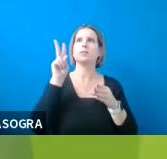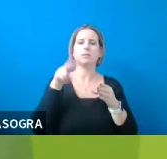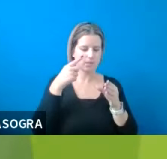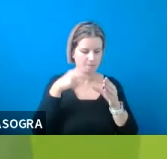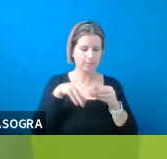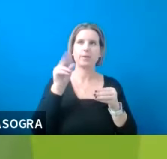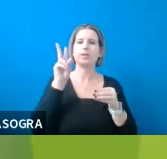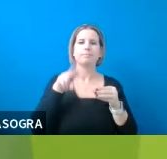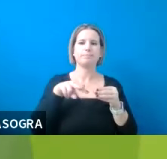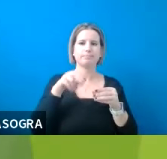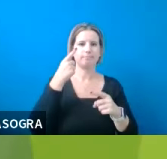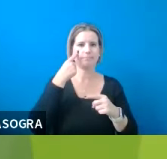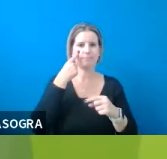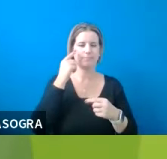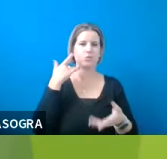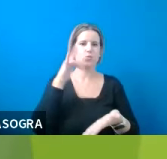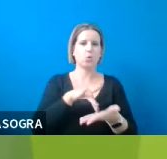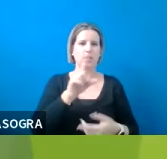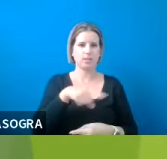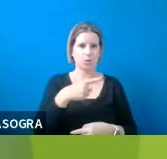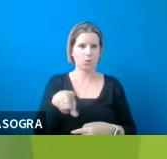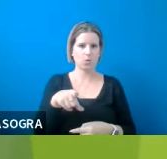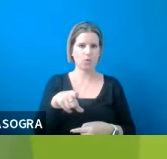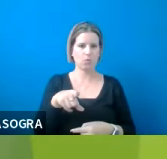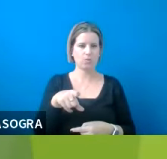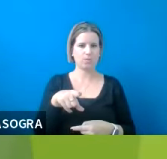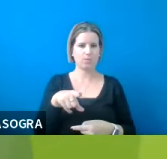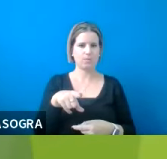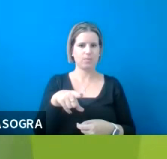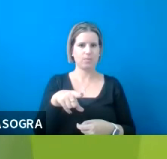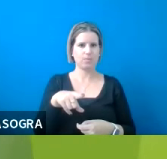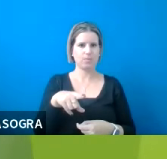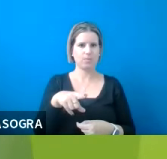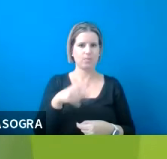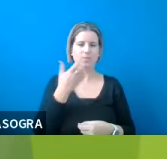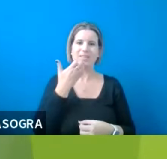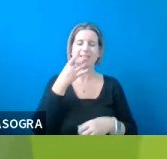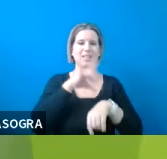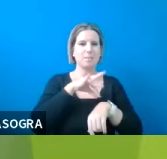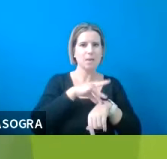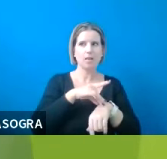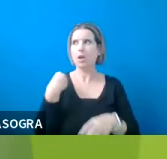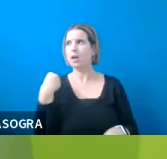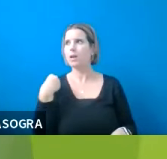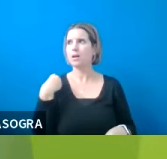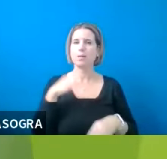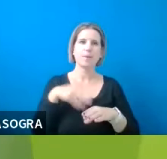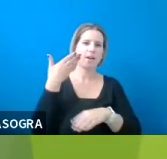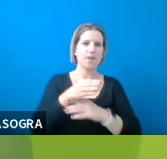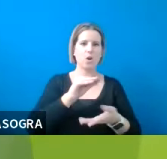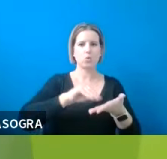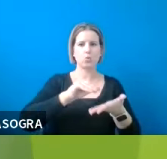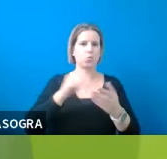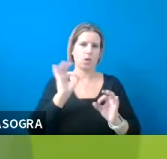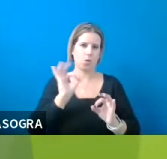tocaba o no tocaba, si el médico te estaba llamando para ir a la consulta o